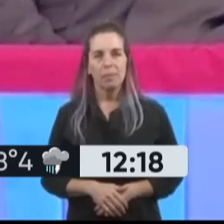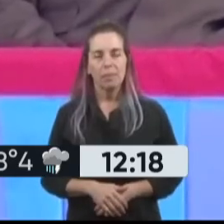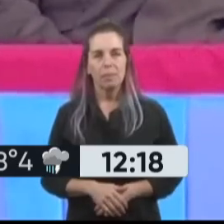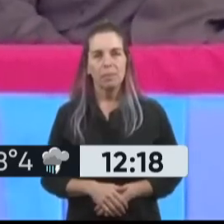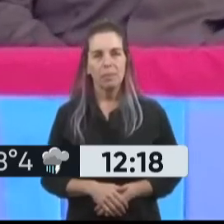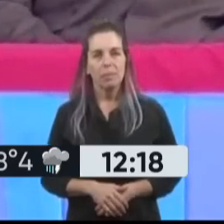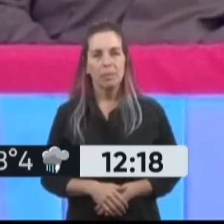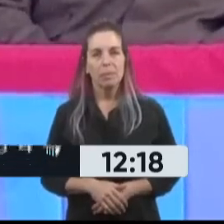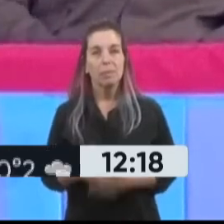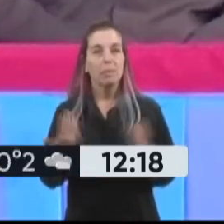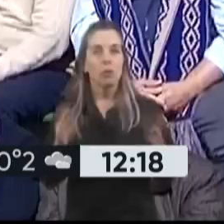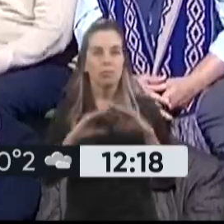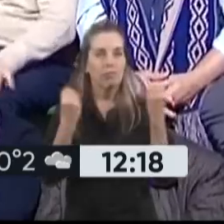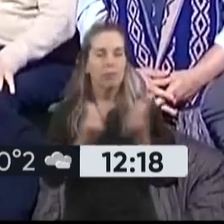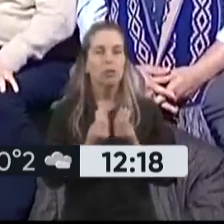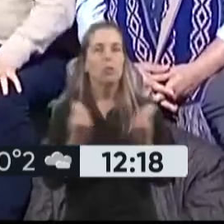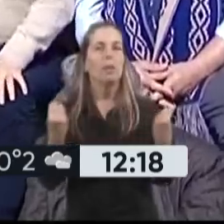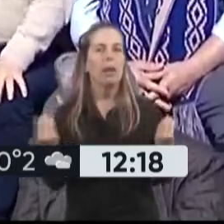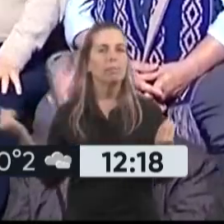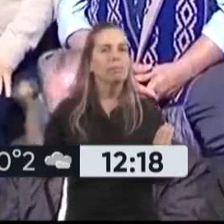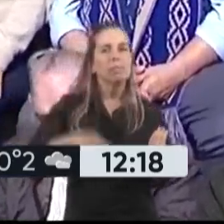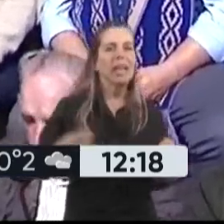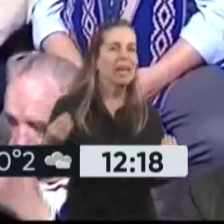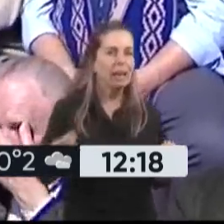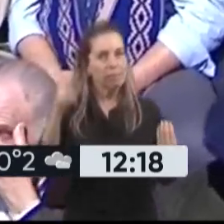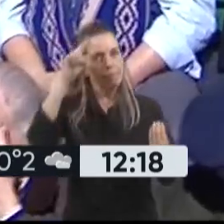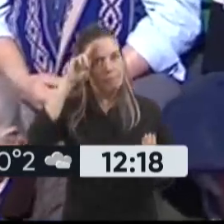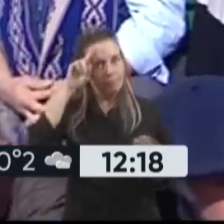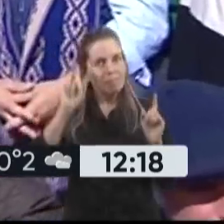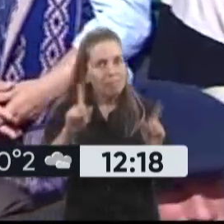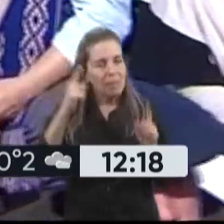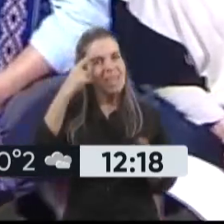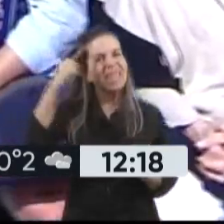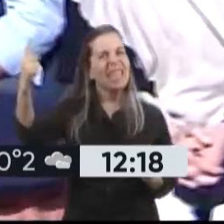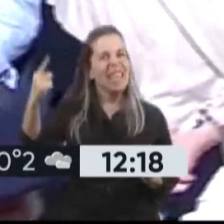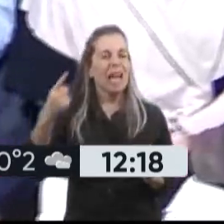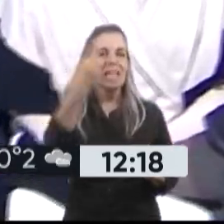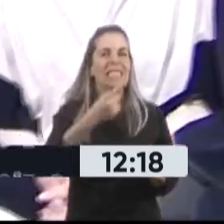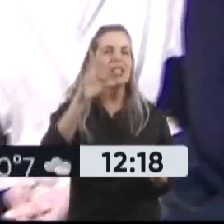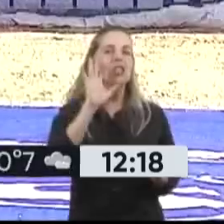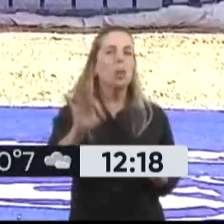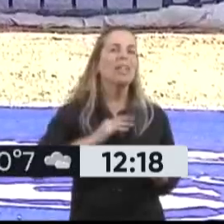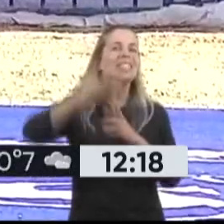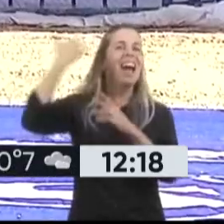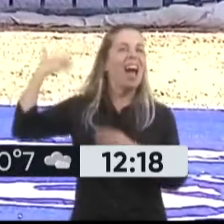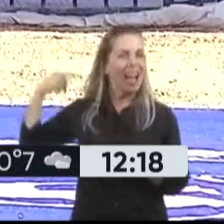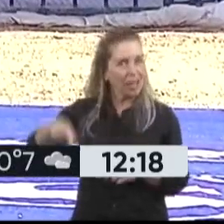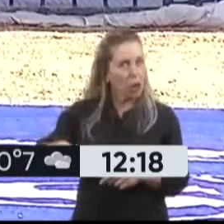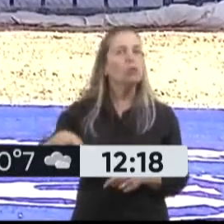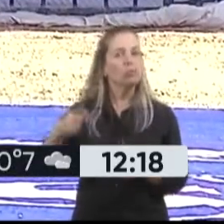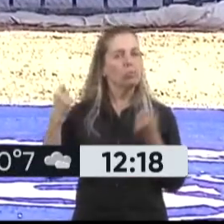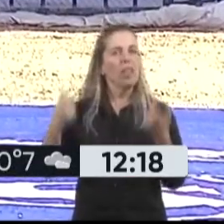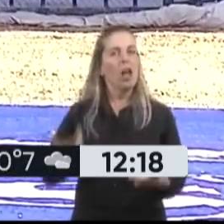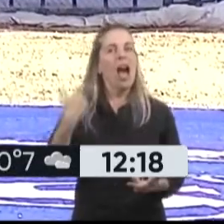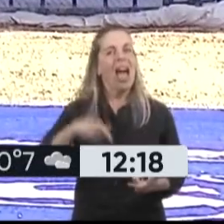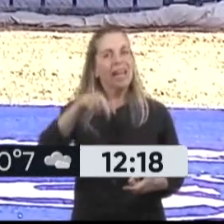En definitiva, venimos a aplicar nuevamente las ideas que hace más de 150 años hicieron de la Argentina el país más